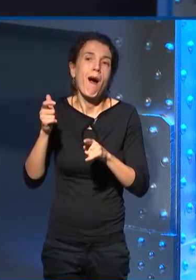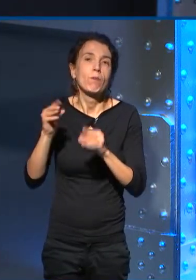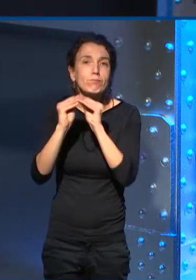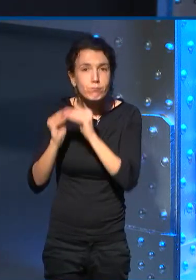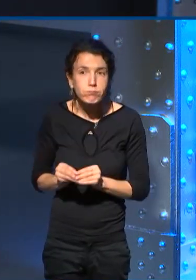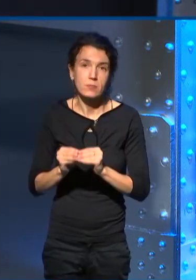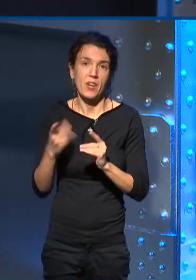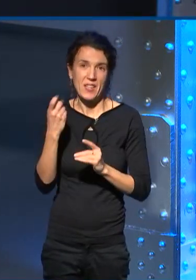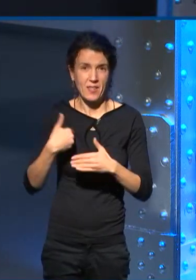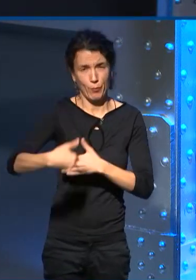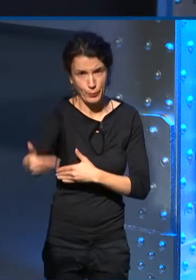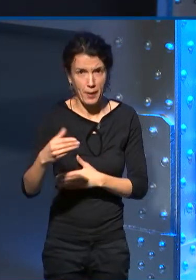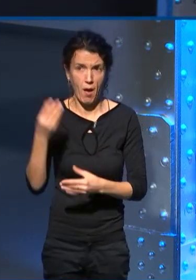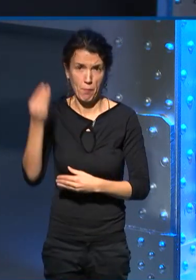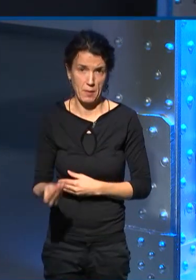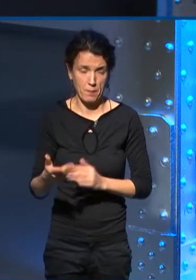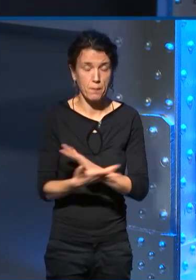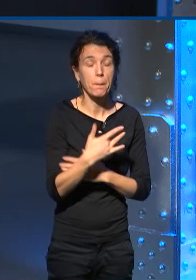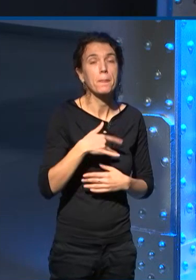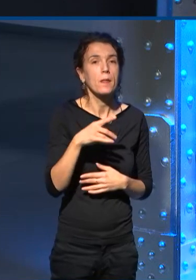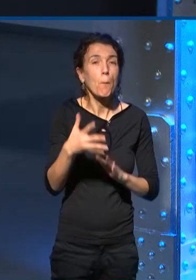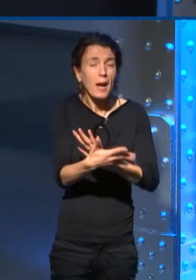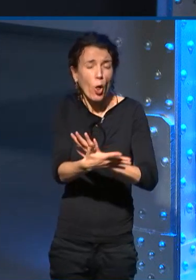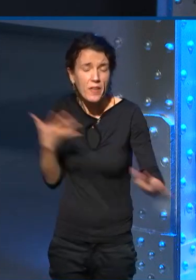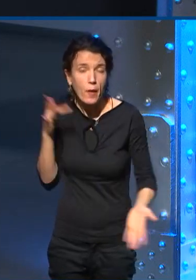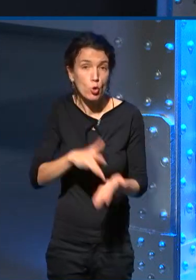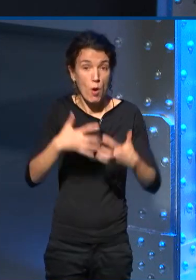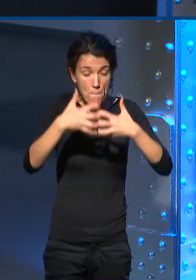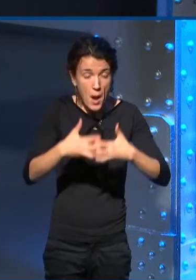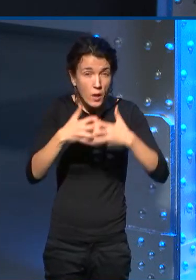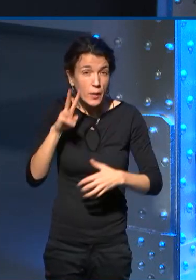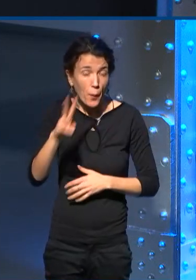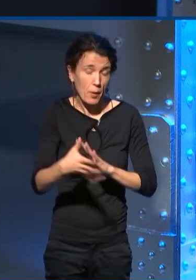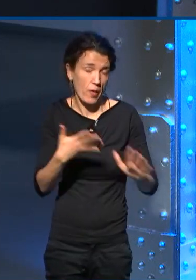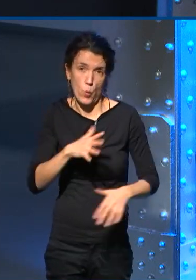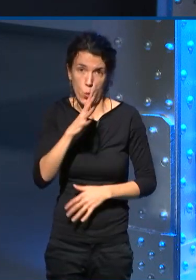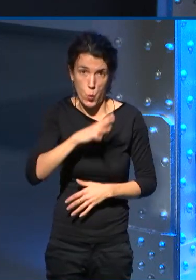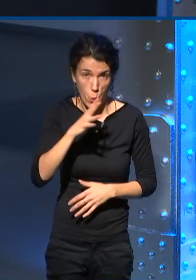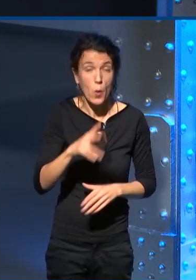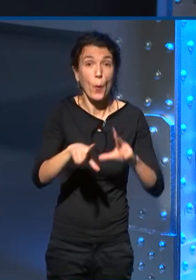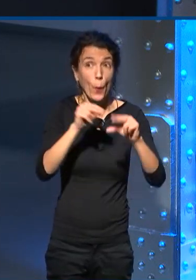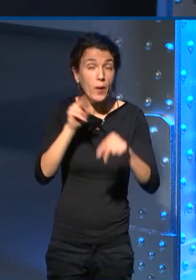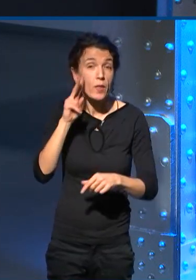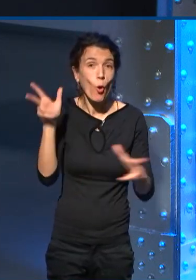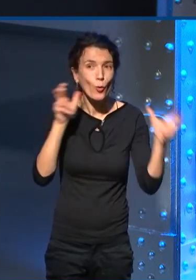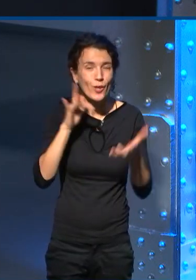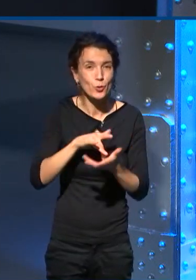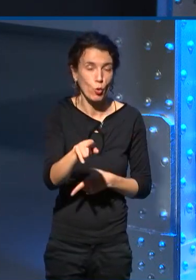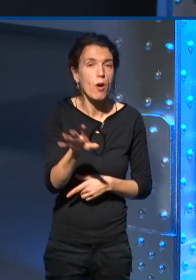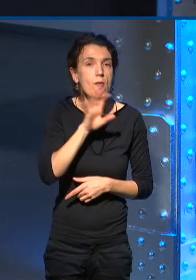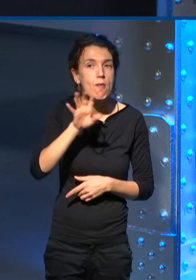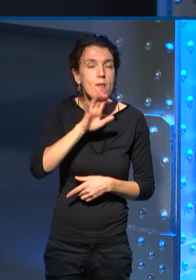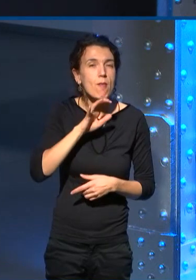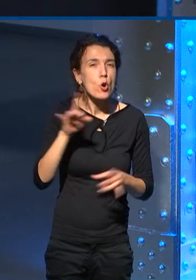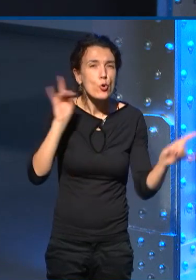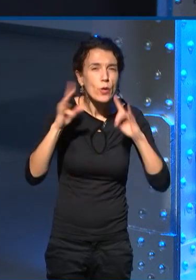Vamos a ver un momentito las velocidades de vértigo, como digo ahí, que alcanzan los rovers y escucharán, este vídeo sí que si lo pueden subir, escucharán que es curioso el crujir de